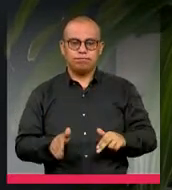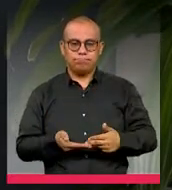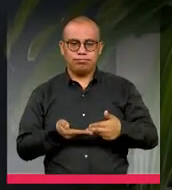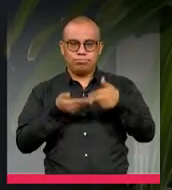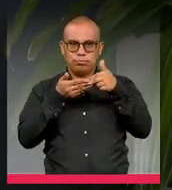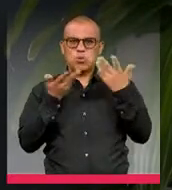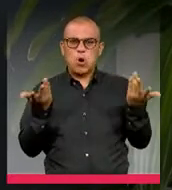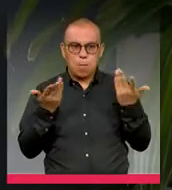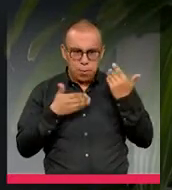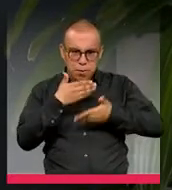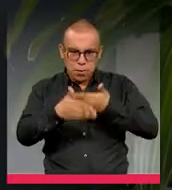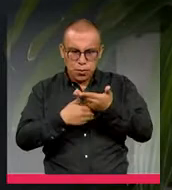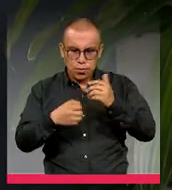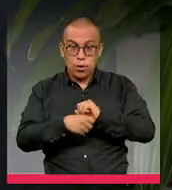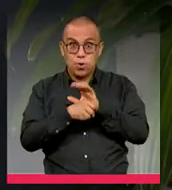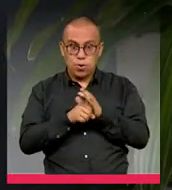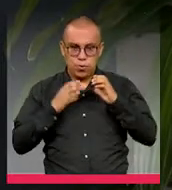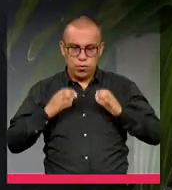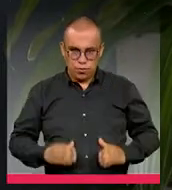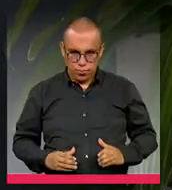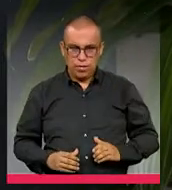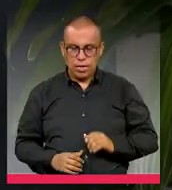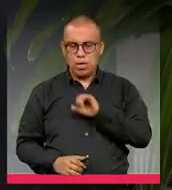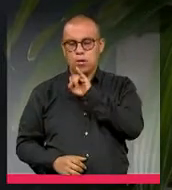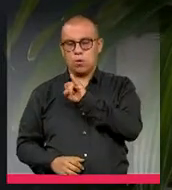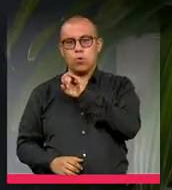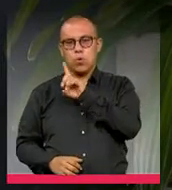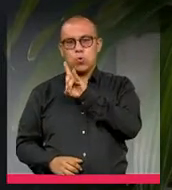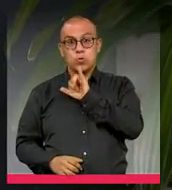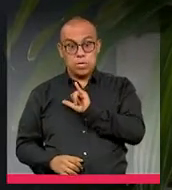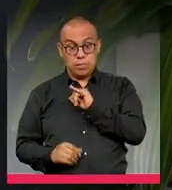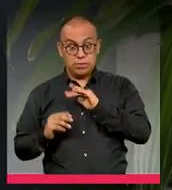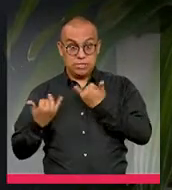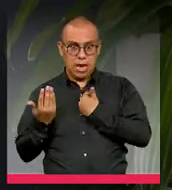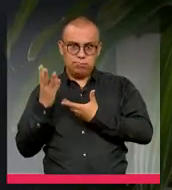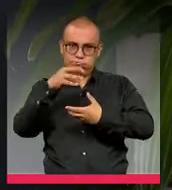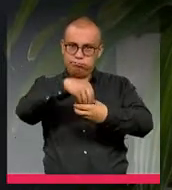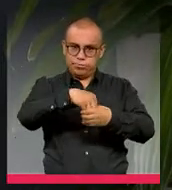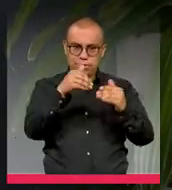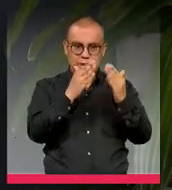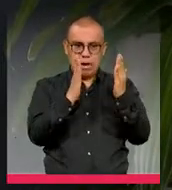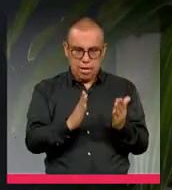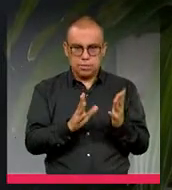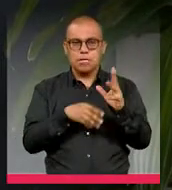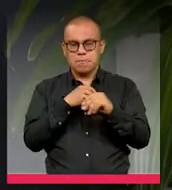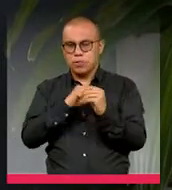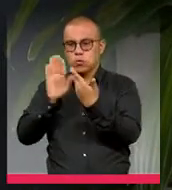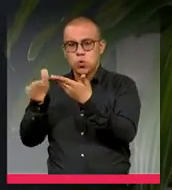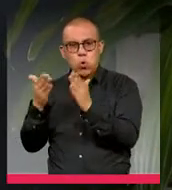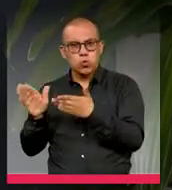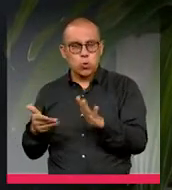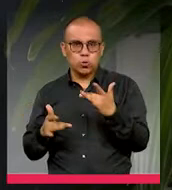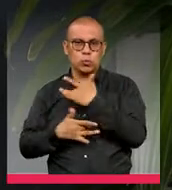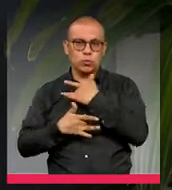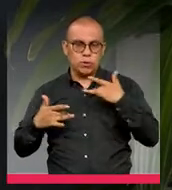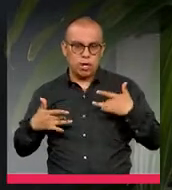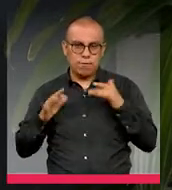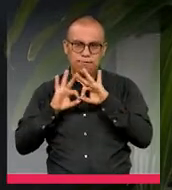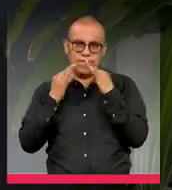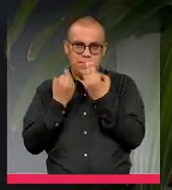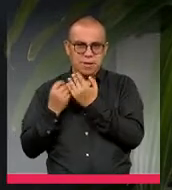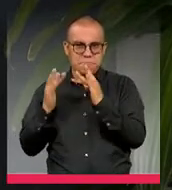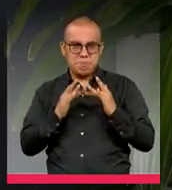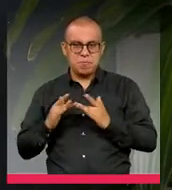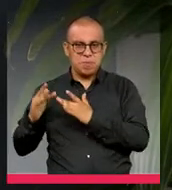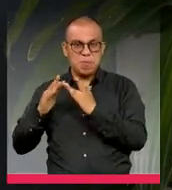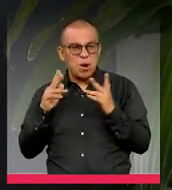con COVID-19 que hayan salido de unidades de cuidados intensivo. También se ofrecerán estos cursos a profesionales de la salud, a familiares o allegados